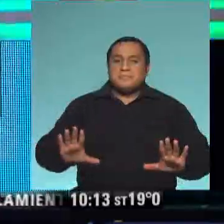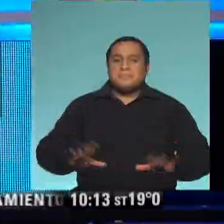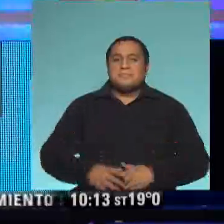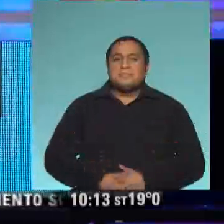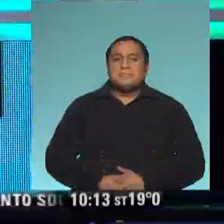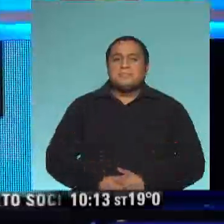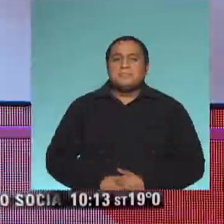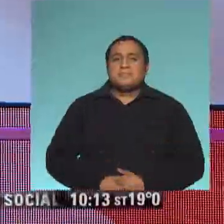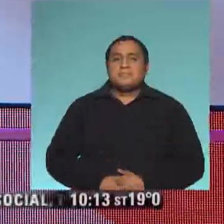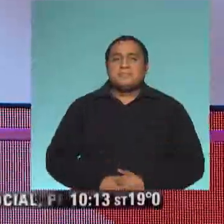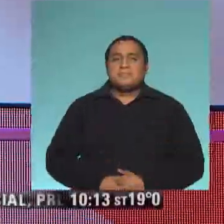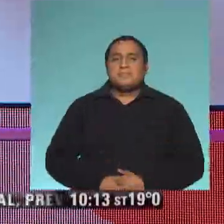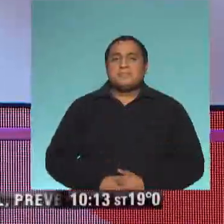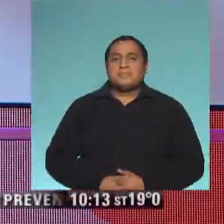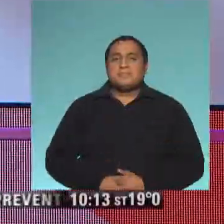¡Stop!